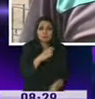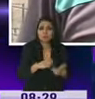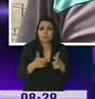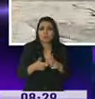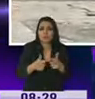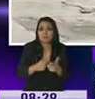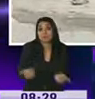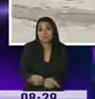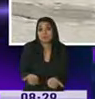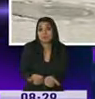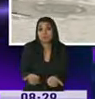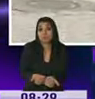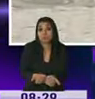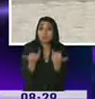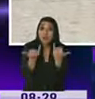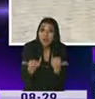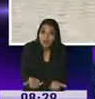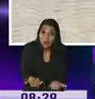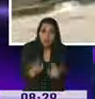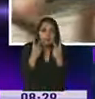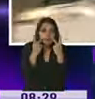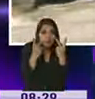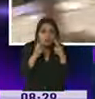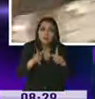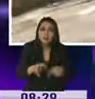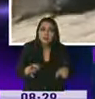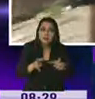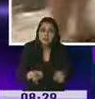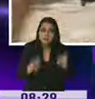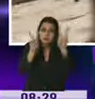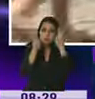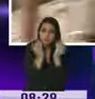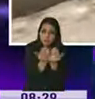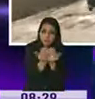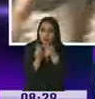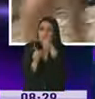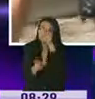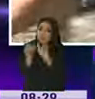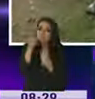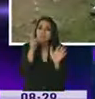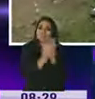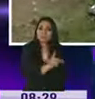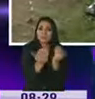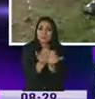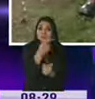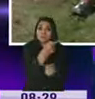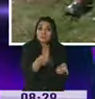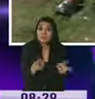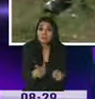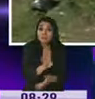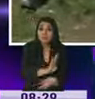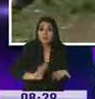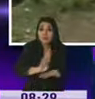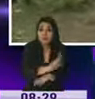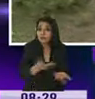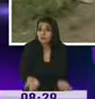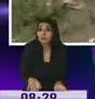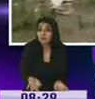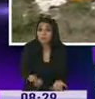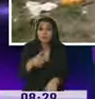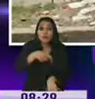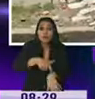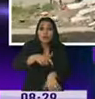basura. Entonces, hoy hemos visto la investigación de la basura, hemos visto las denuncias que hay de basura, y acá también no se llega a la